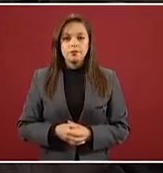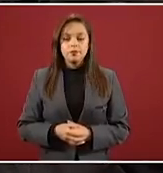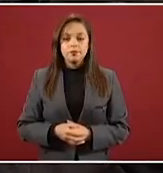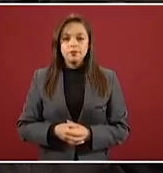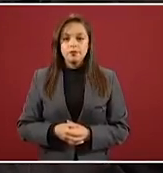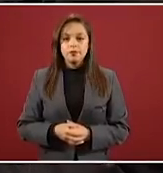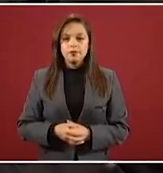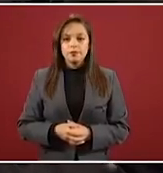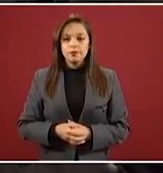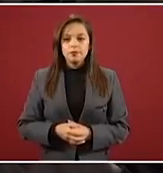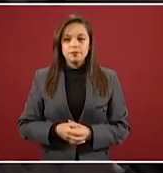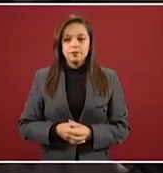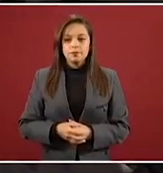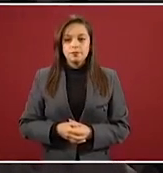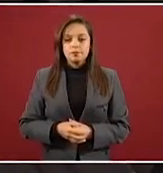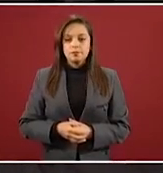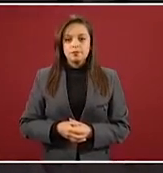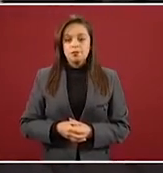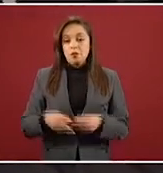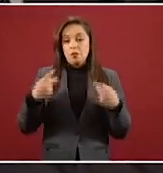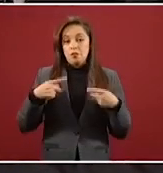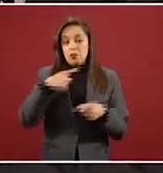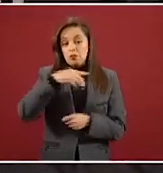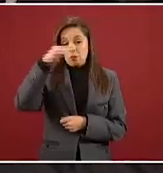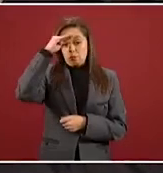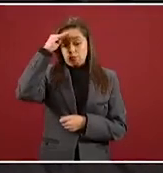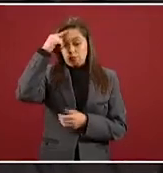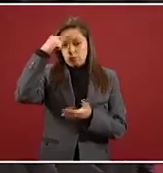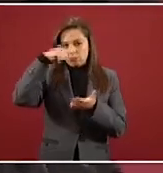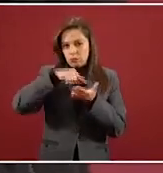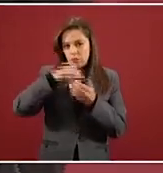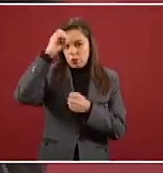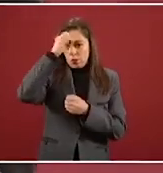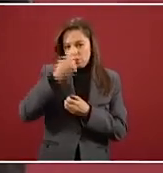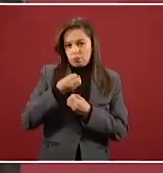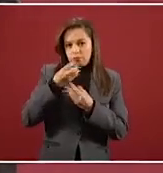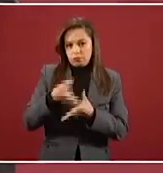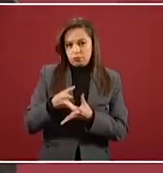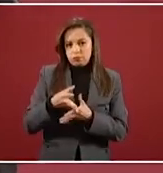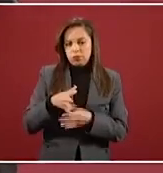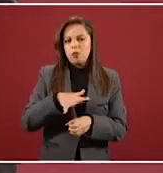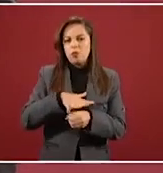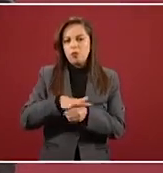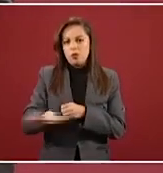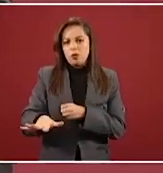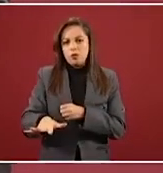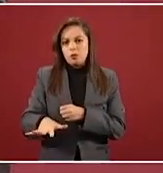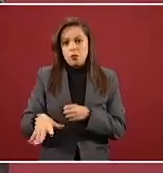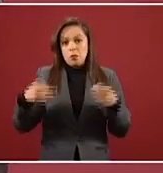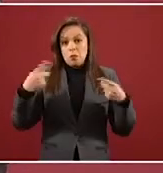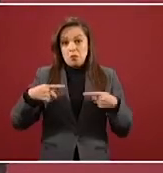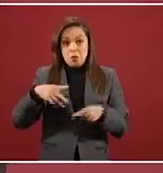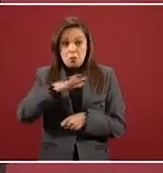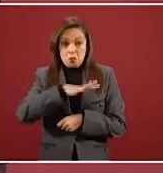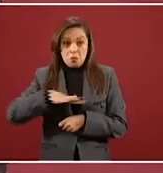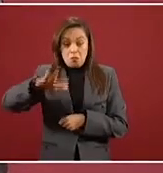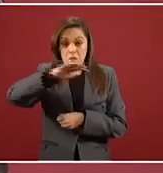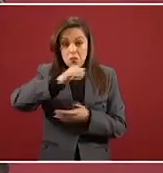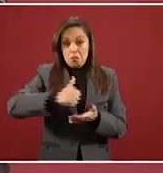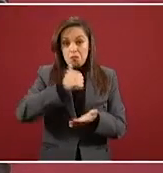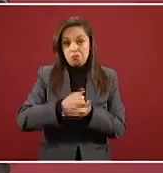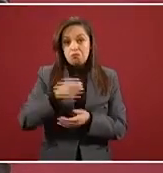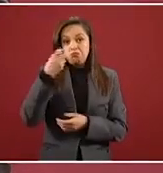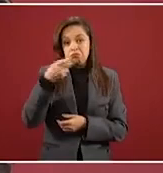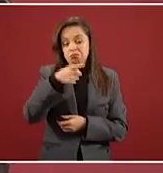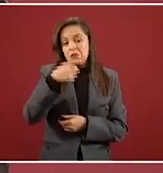cualquier criterio, pues, es el mandato de los ciudadanos.